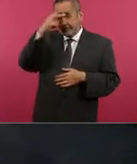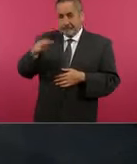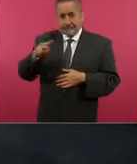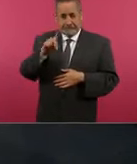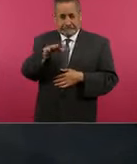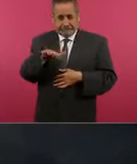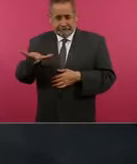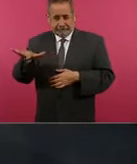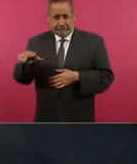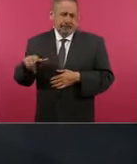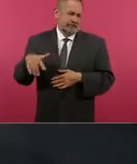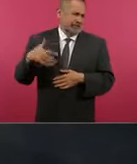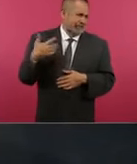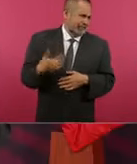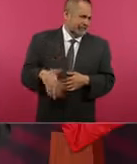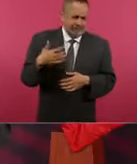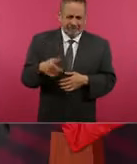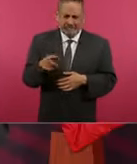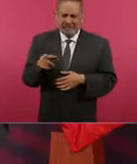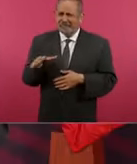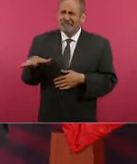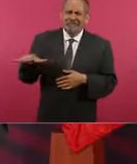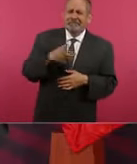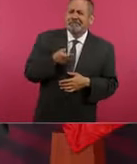Es el Edén,